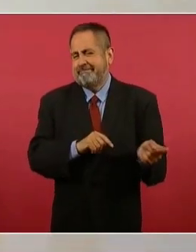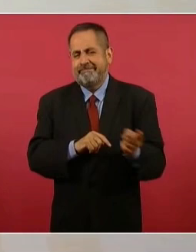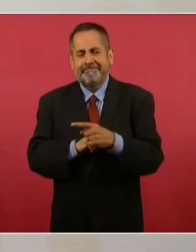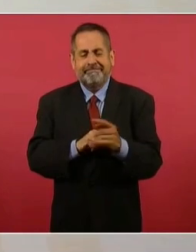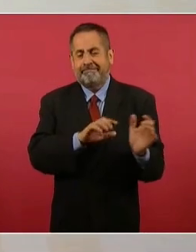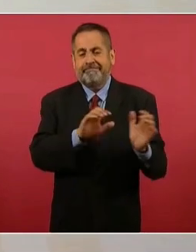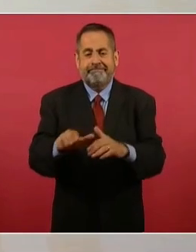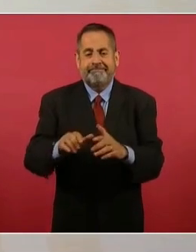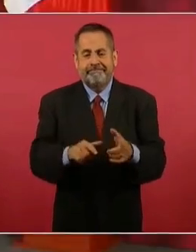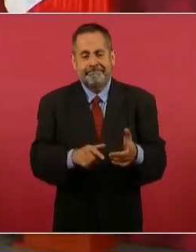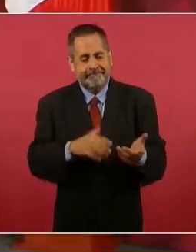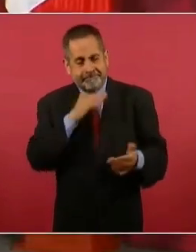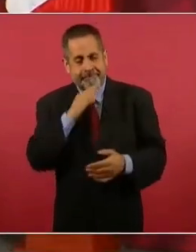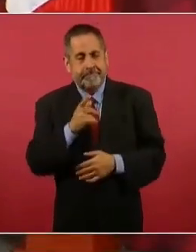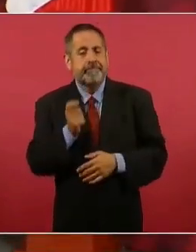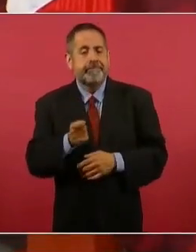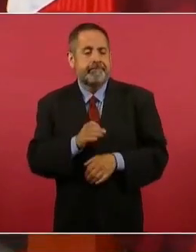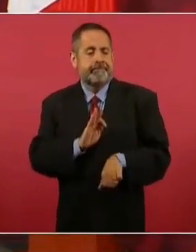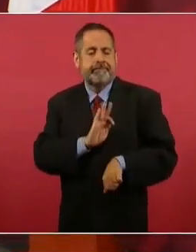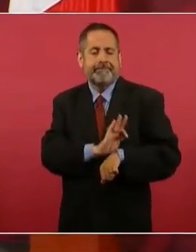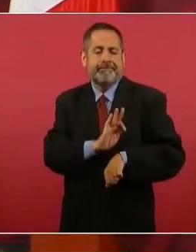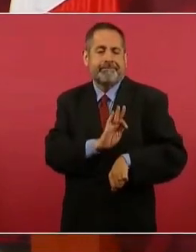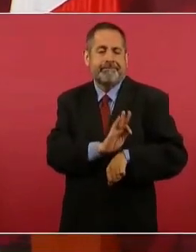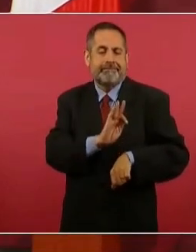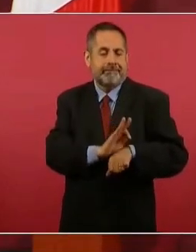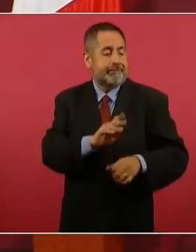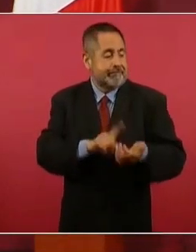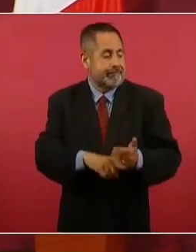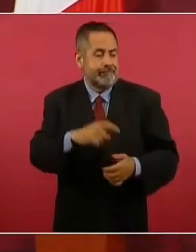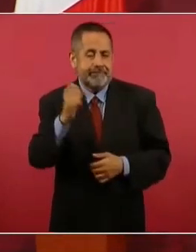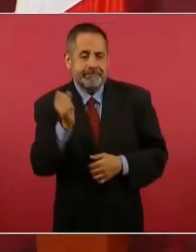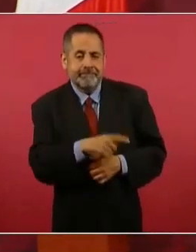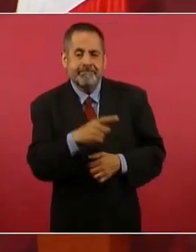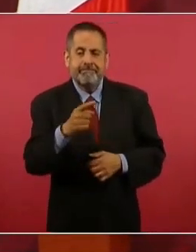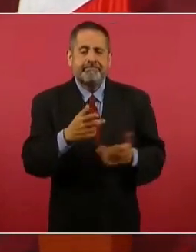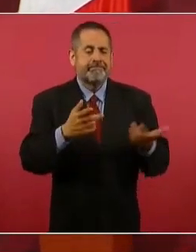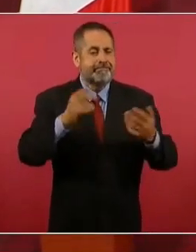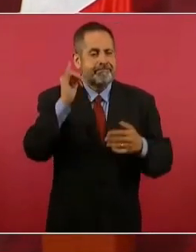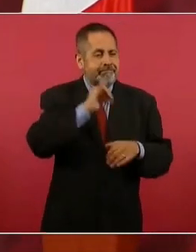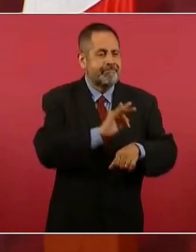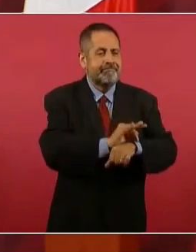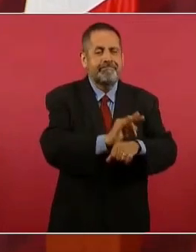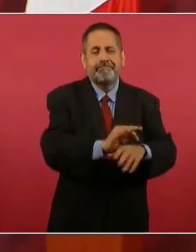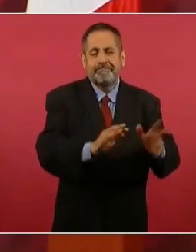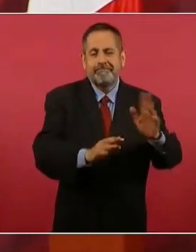jurídicos recomendados por los jefes políticos.